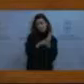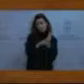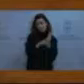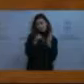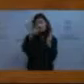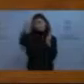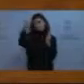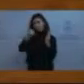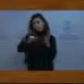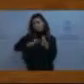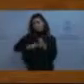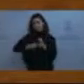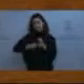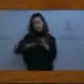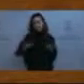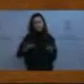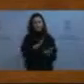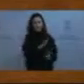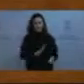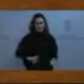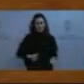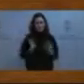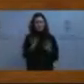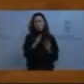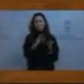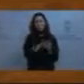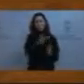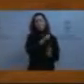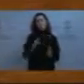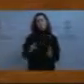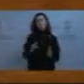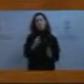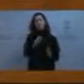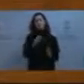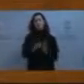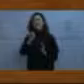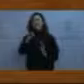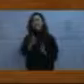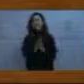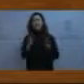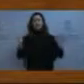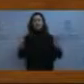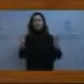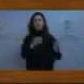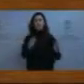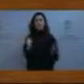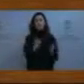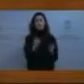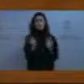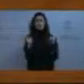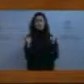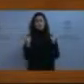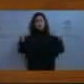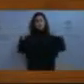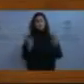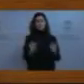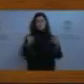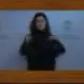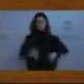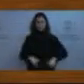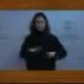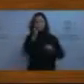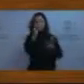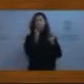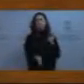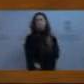están creciendo, mientras nosotros en los datos 2011-2015 disminuimos, con lo cual estamos camino del podio de la falta de